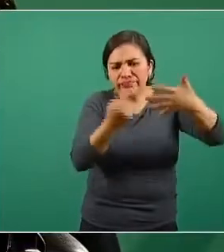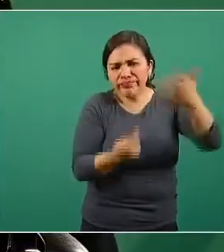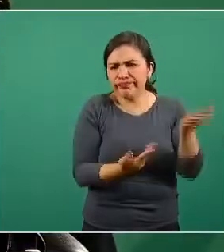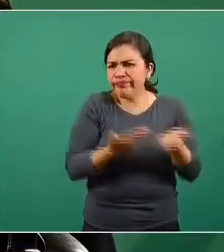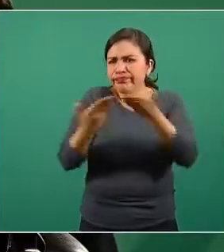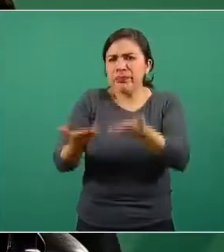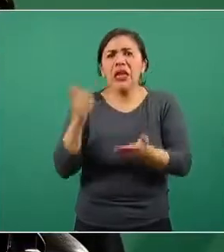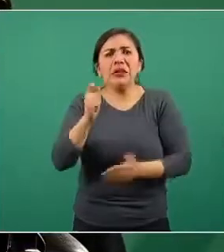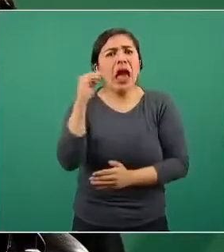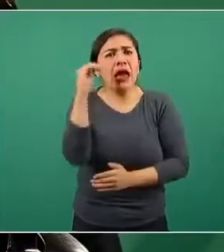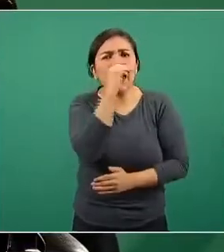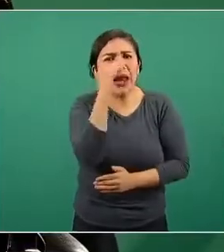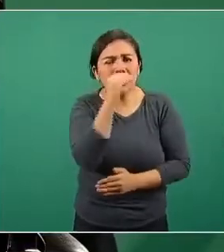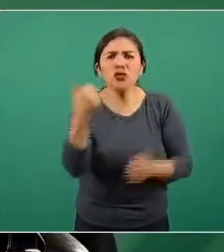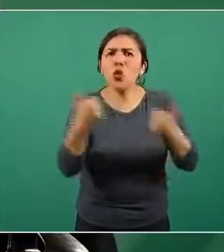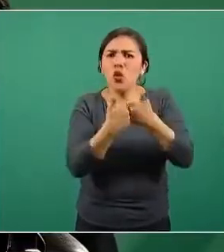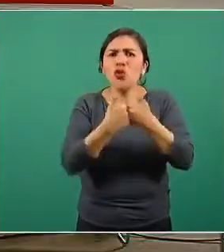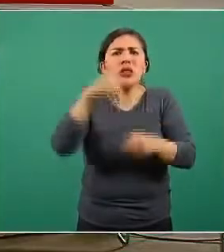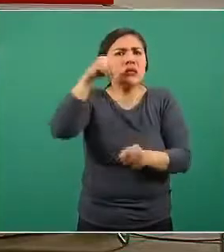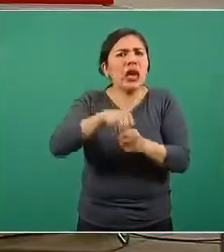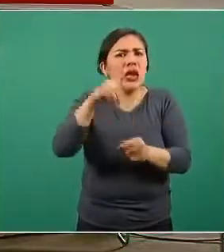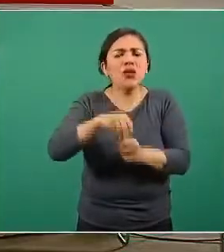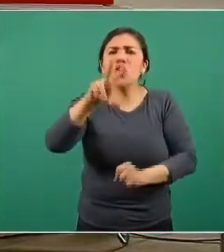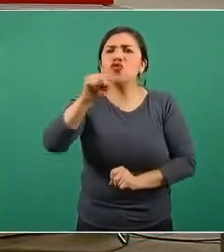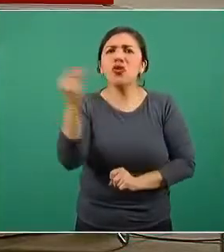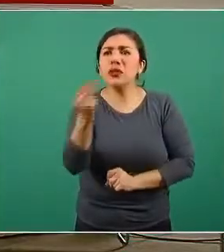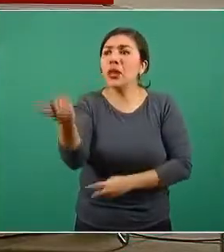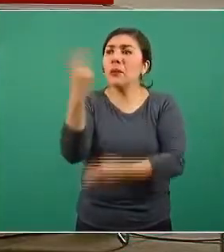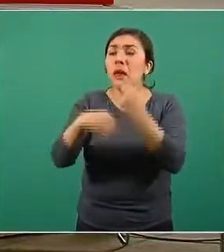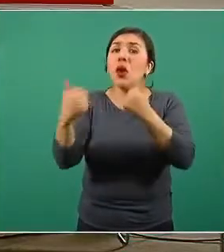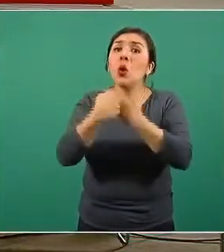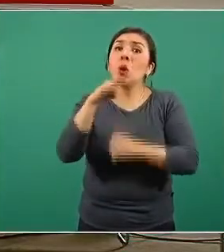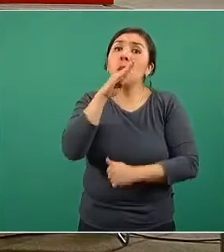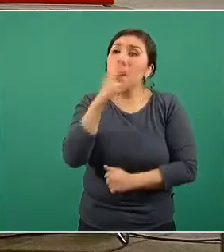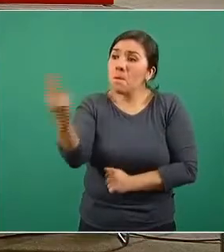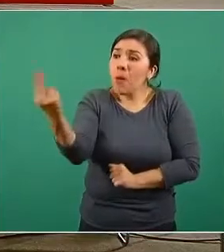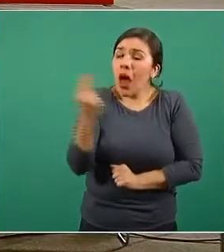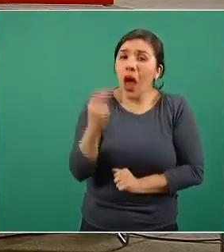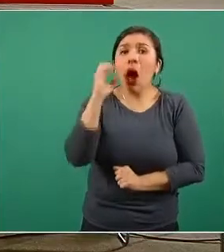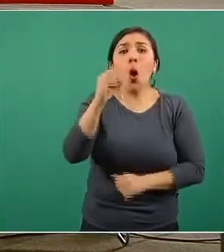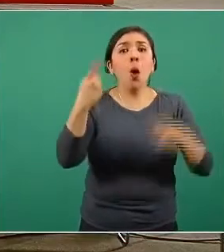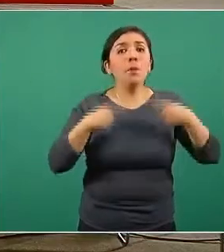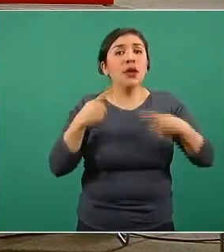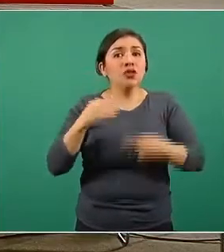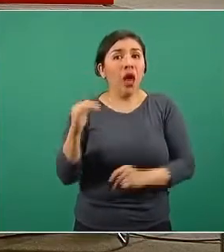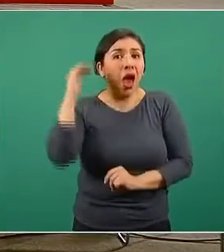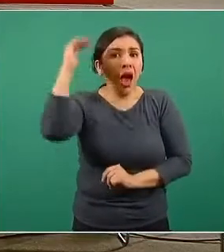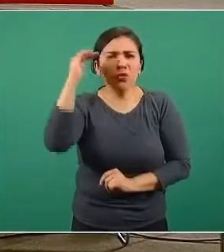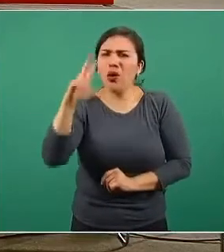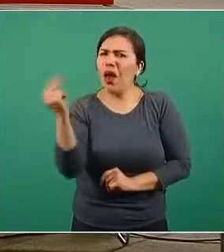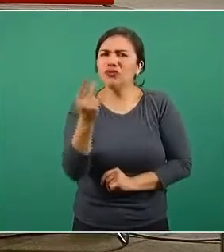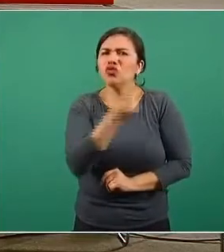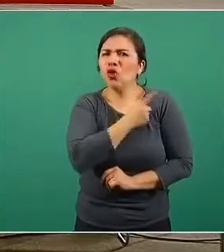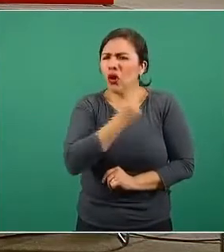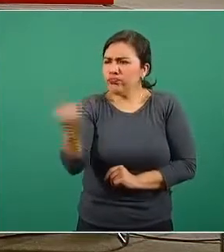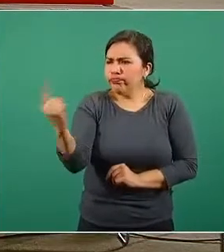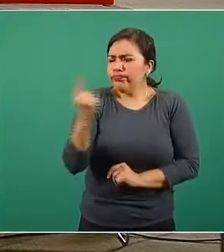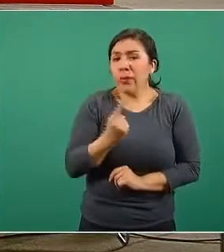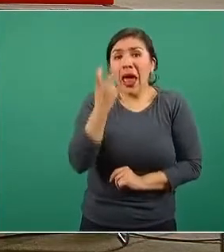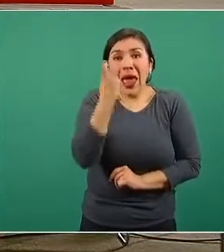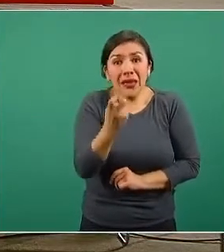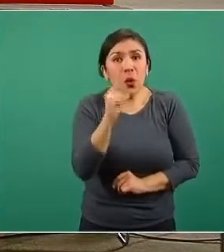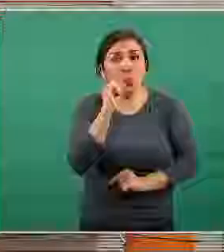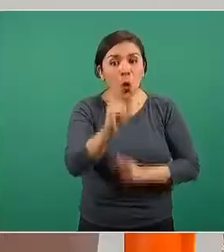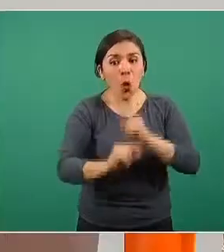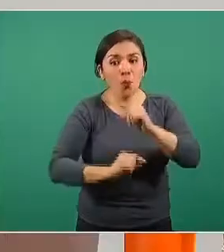forma gratuita, de forma confidencial, no tiene que venir acompañada de un adulto. Entonces vamos a ir cerrando